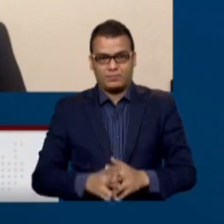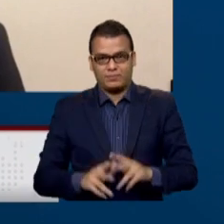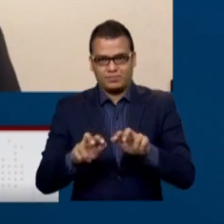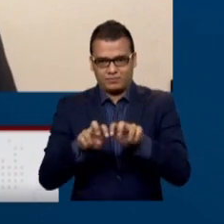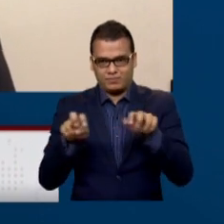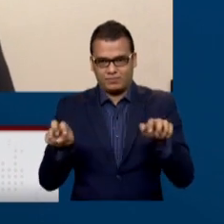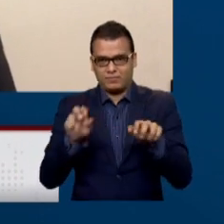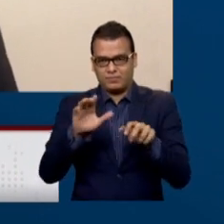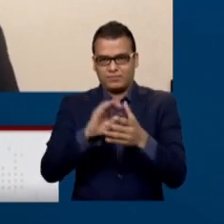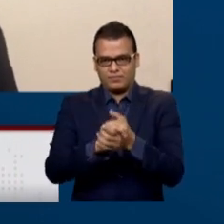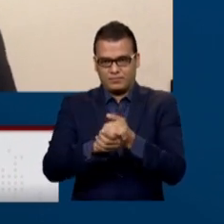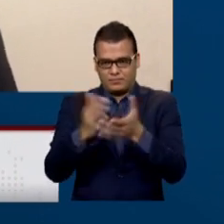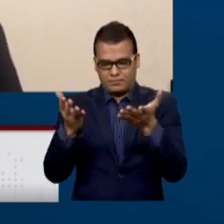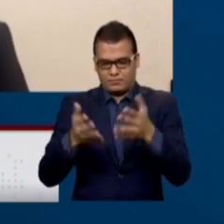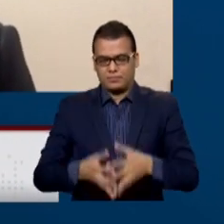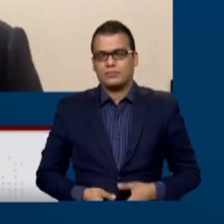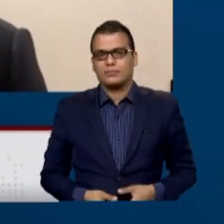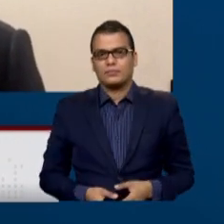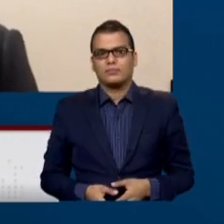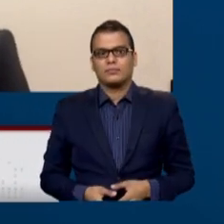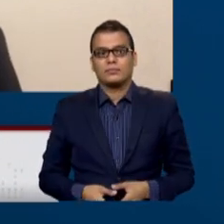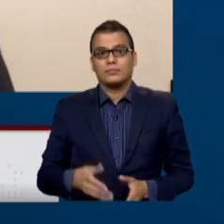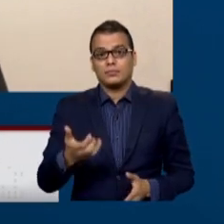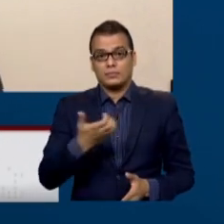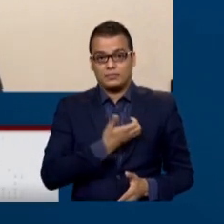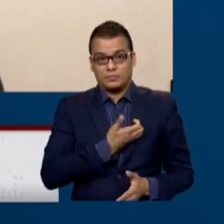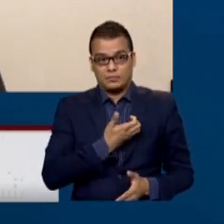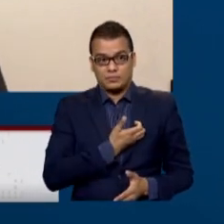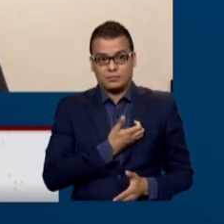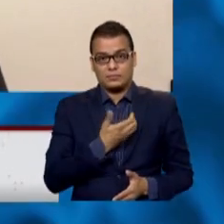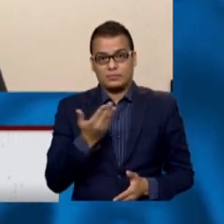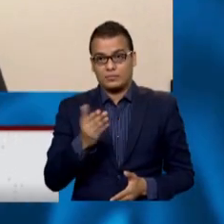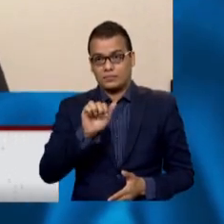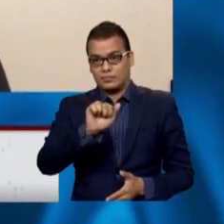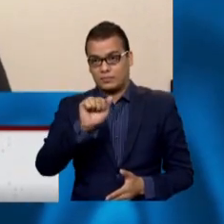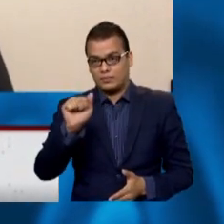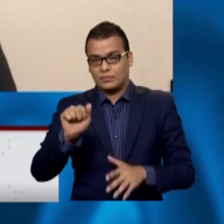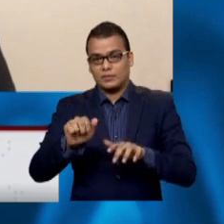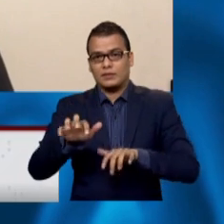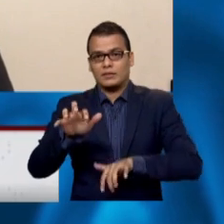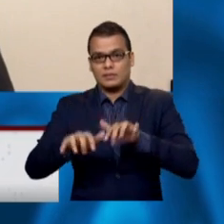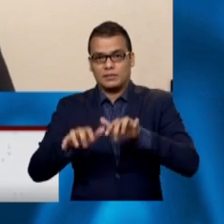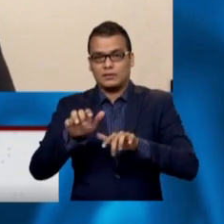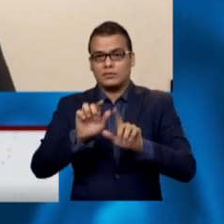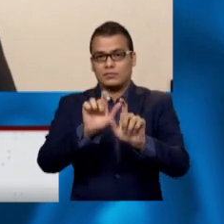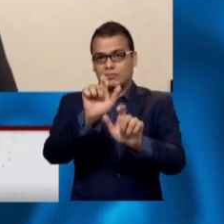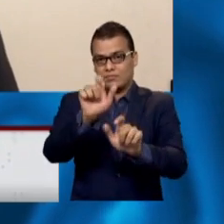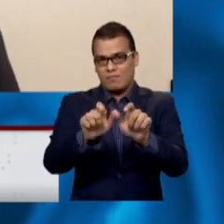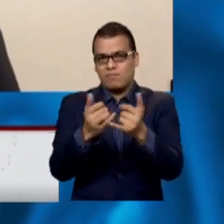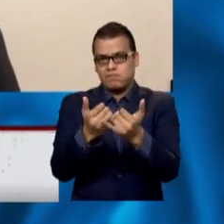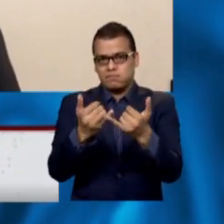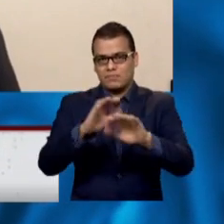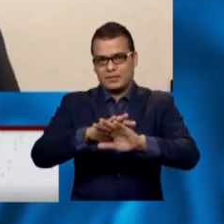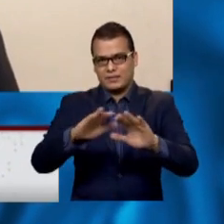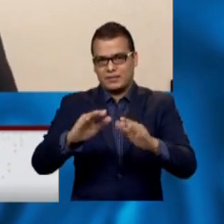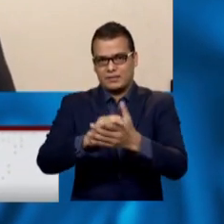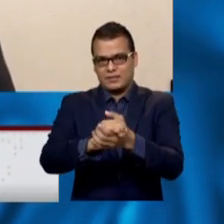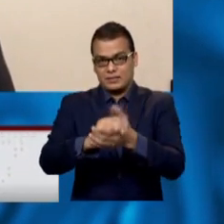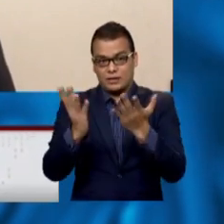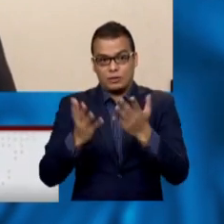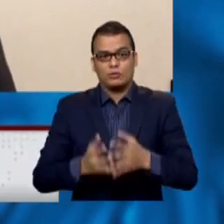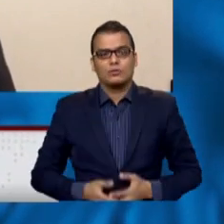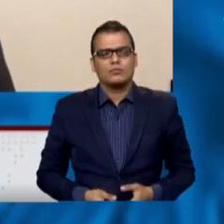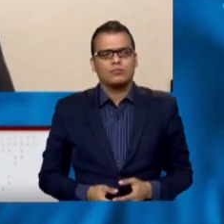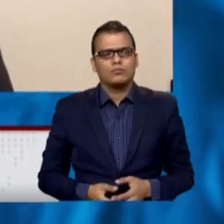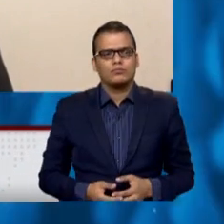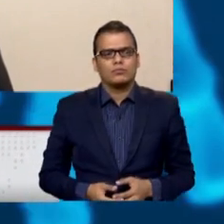allí en el programa, un saludo muy especial para el señor alcalde, para la señora secretaria y los demás invitados. Gracias, ministro. Los